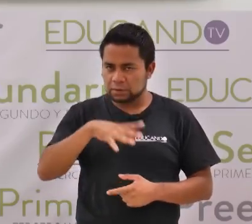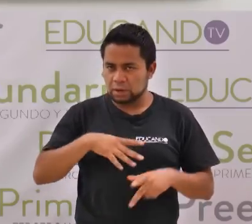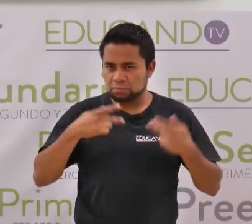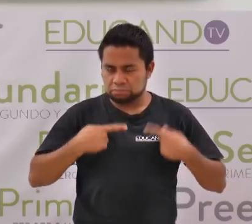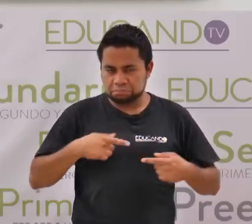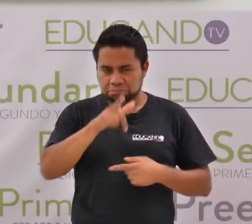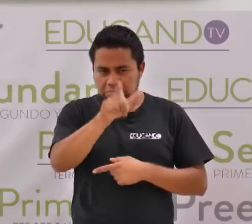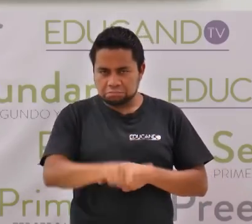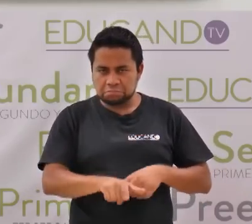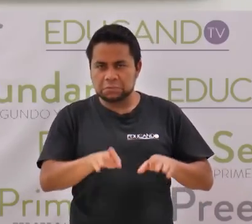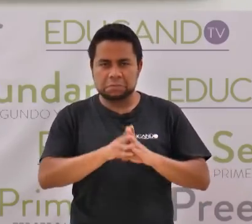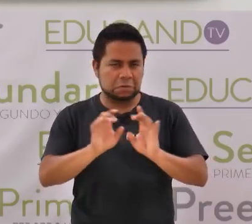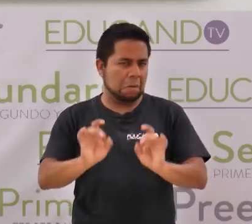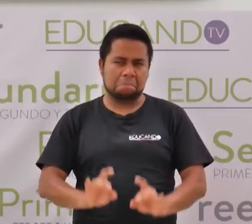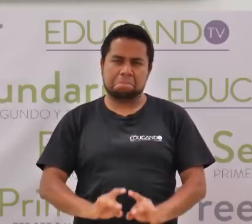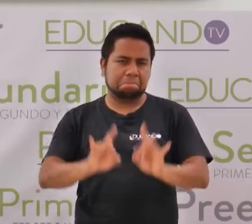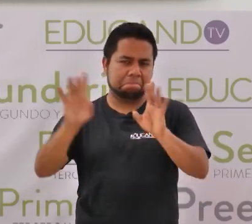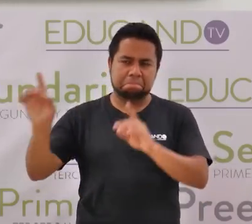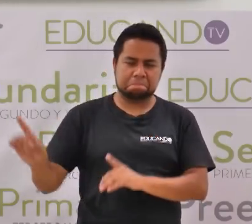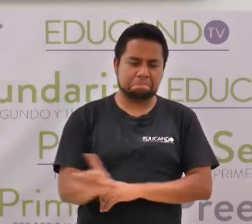También hay personajes